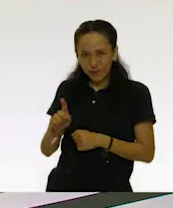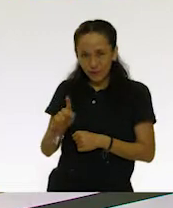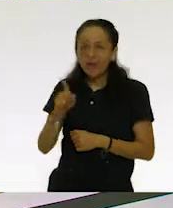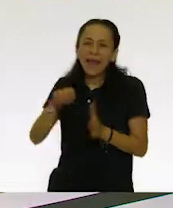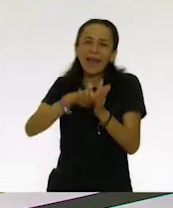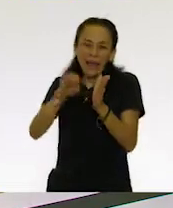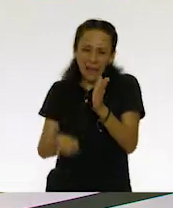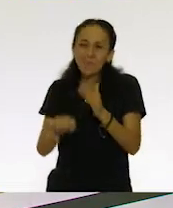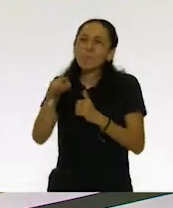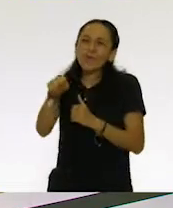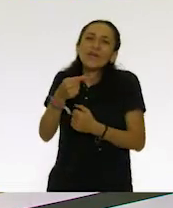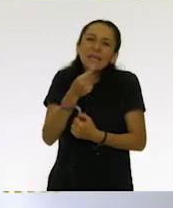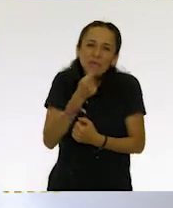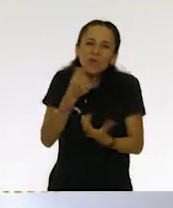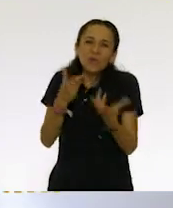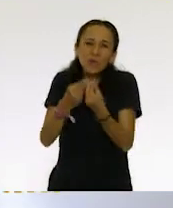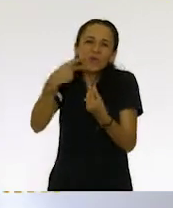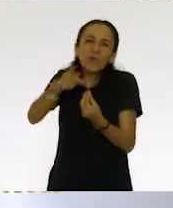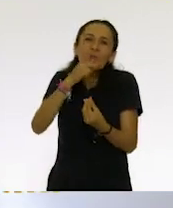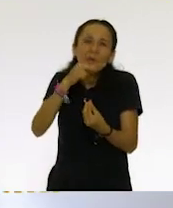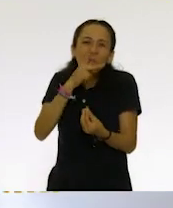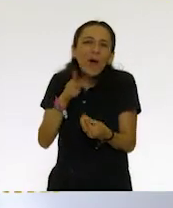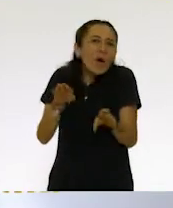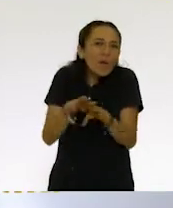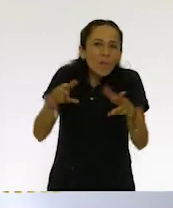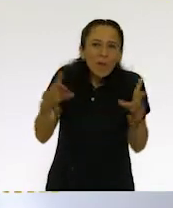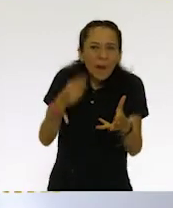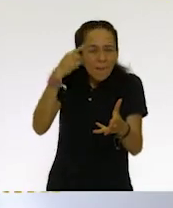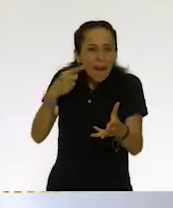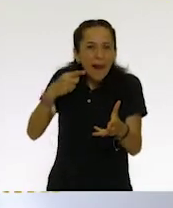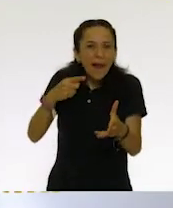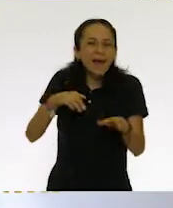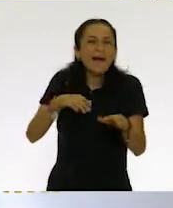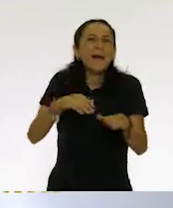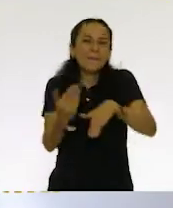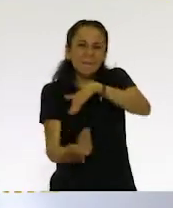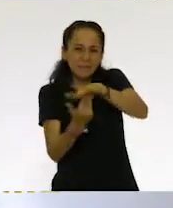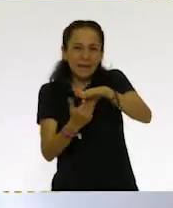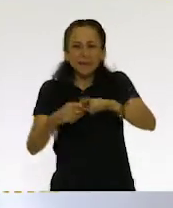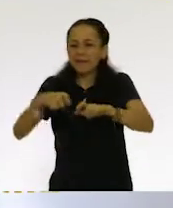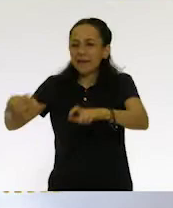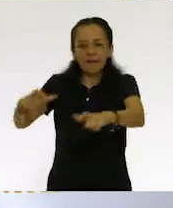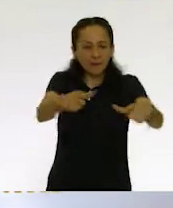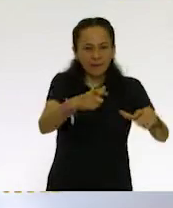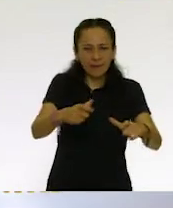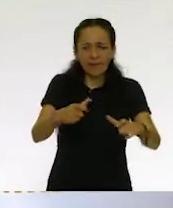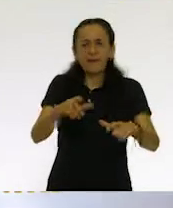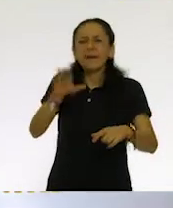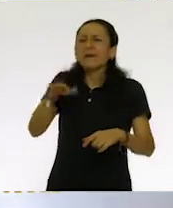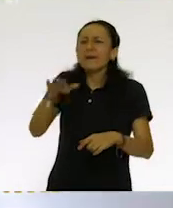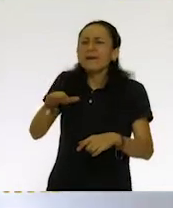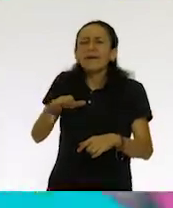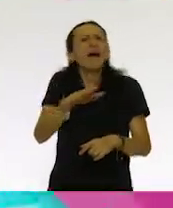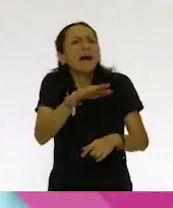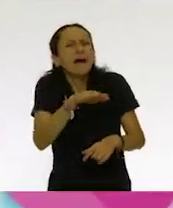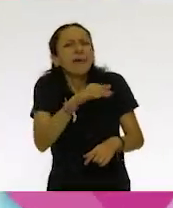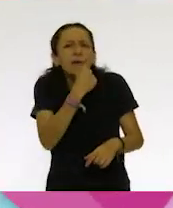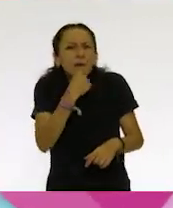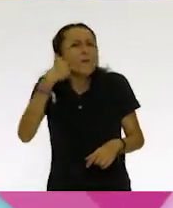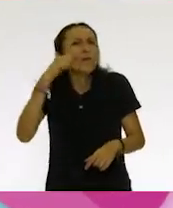poner la mesa. ¿Te parece? Vamos a verlo entonces. Entonces vamos a verlo. Zohar. ¿Cómo era eso? ¿Cómo le hicieron? A ver, Zohar. Zohar, ¿dónde